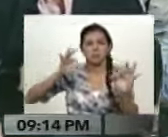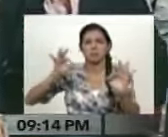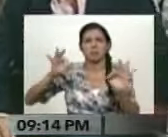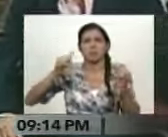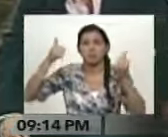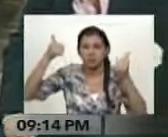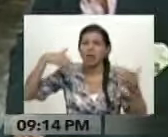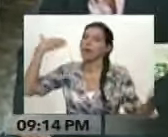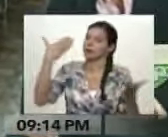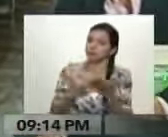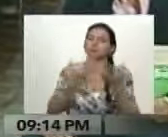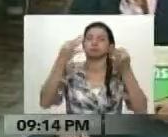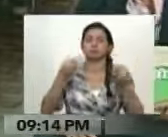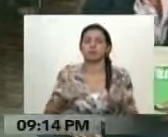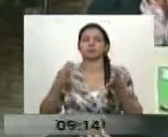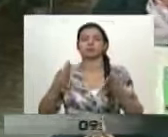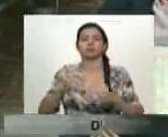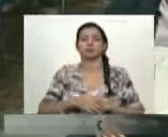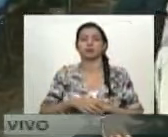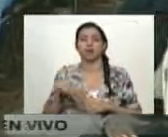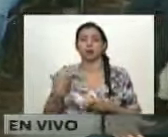y transformador.